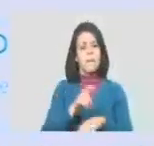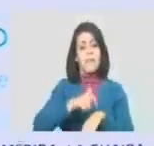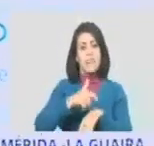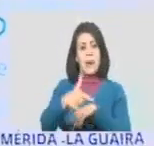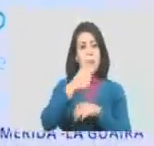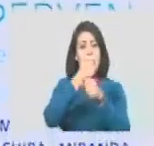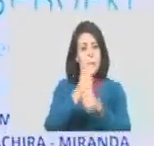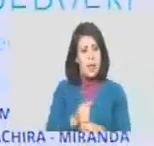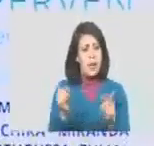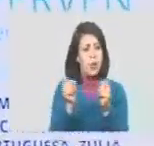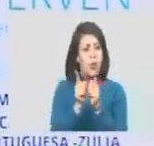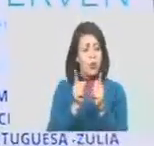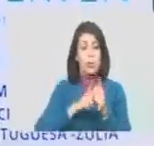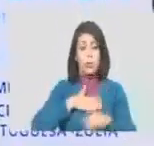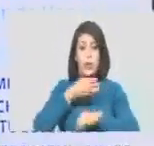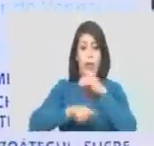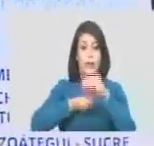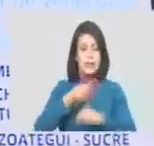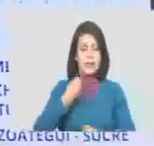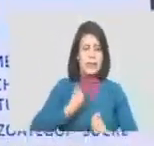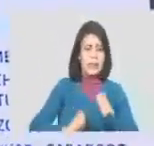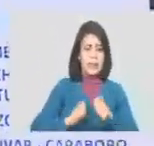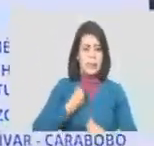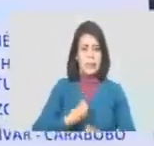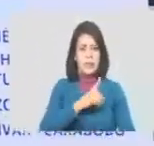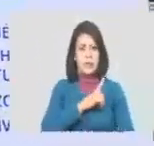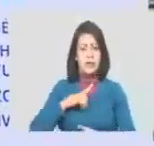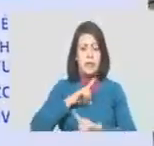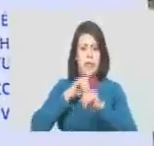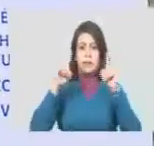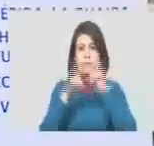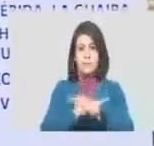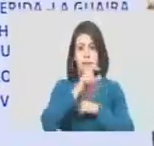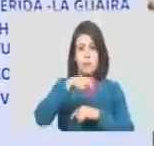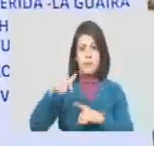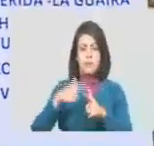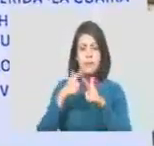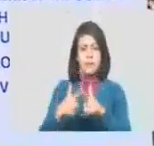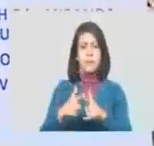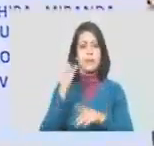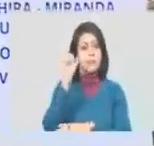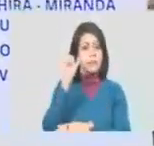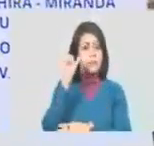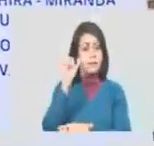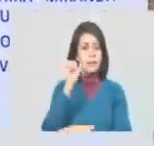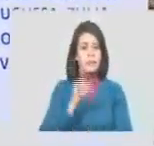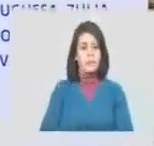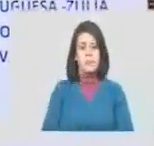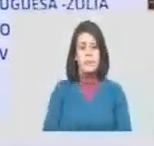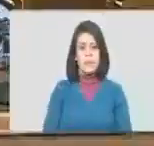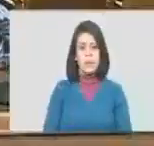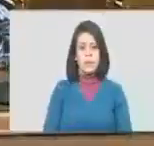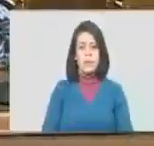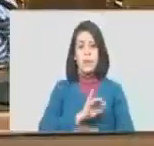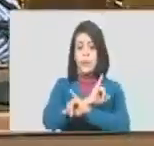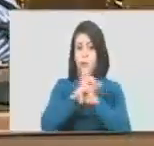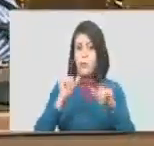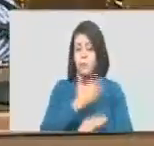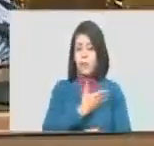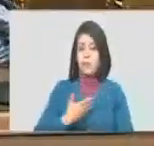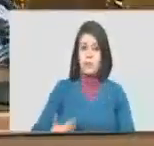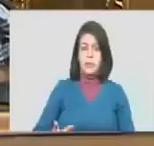de espera que puedan generar ansiedad y alteraciones en las personas con trastorno del espectro autista. Es todo,